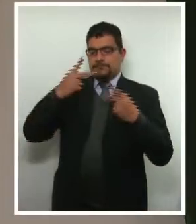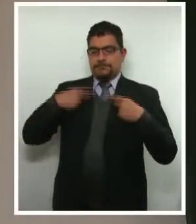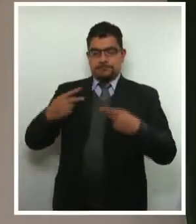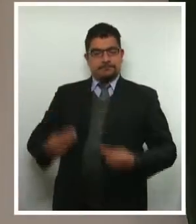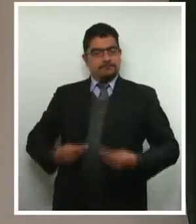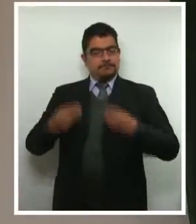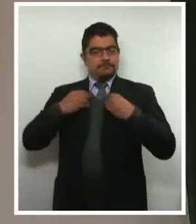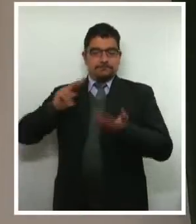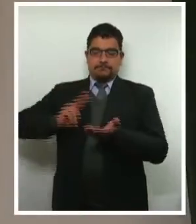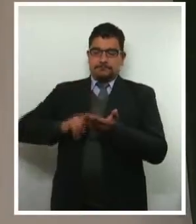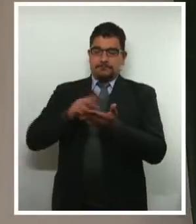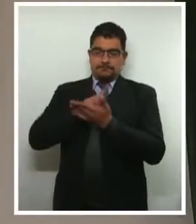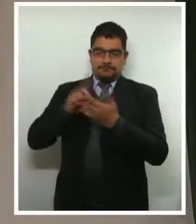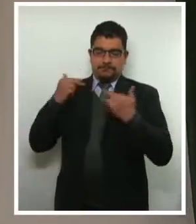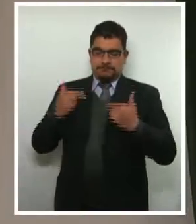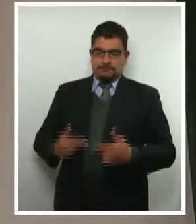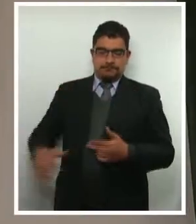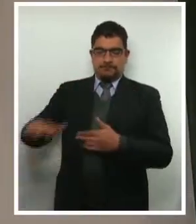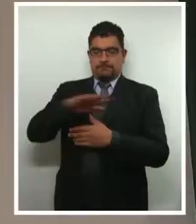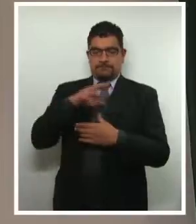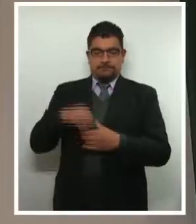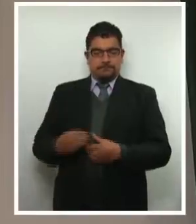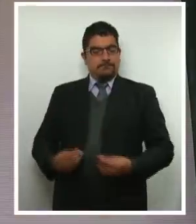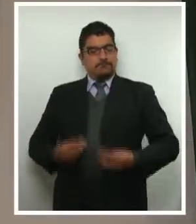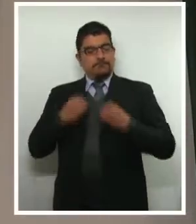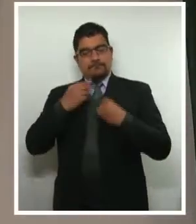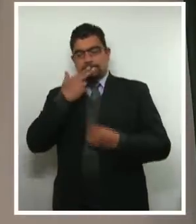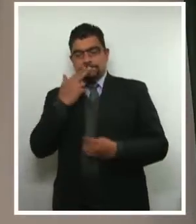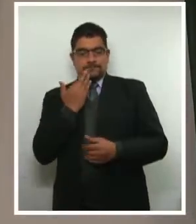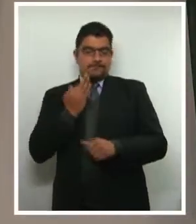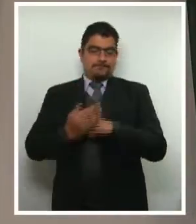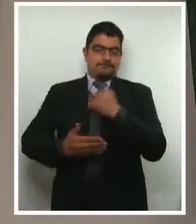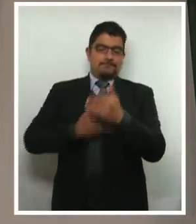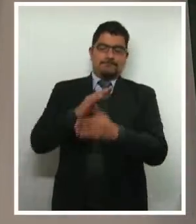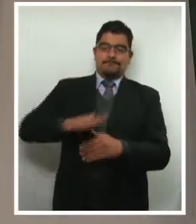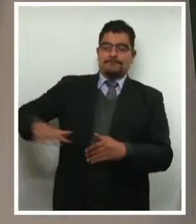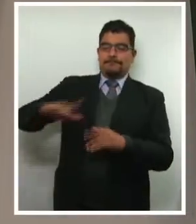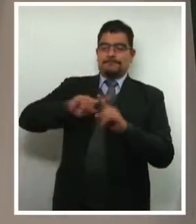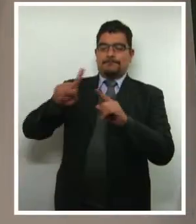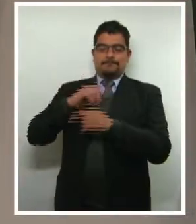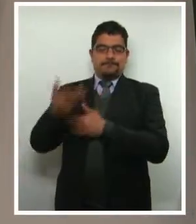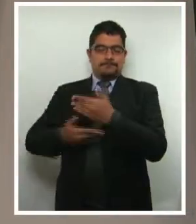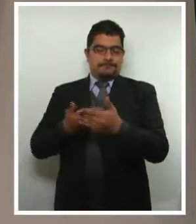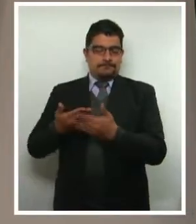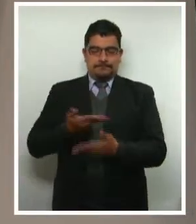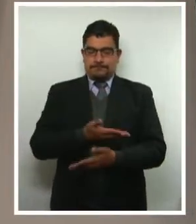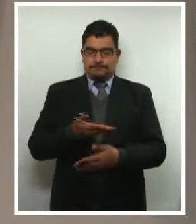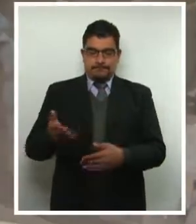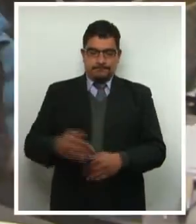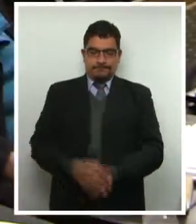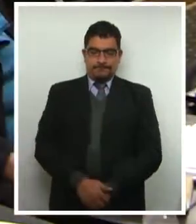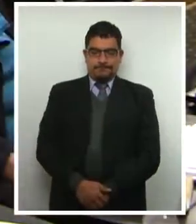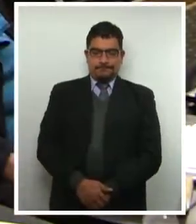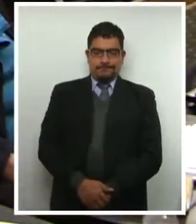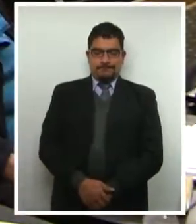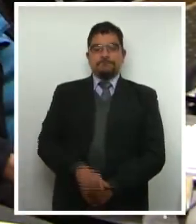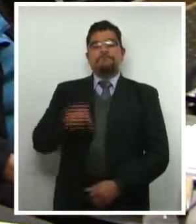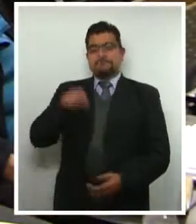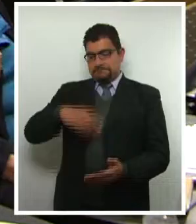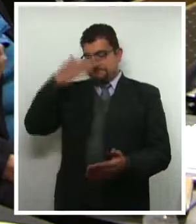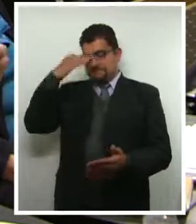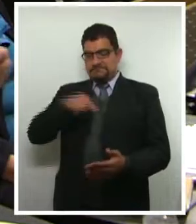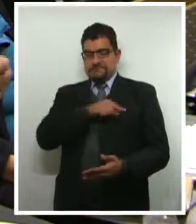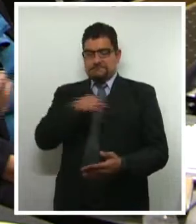pleno de los derechos y el uso y disfrute equitativo de los bienes y servicios. Reconoce la